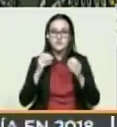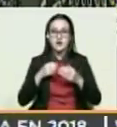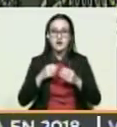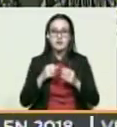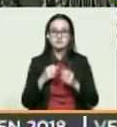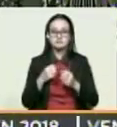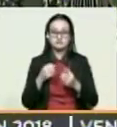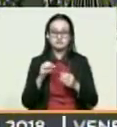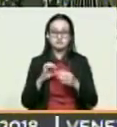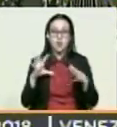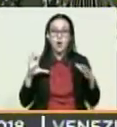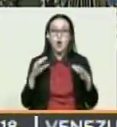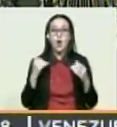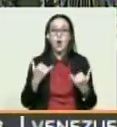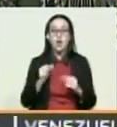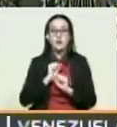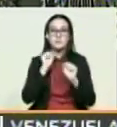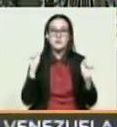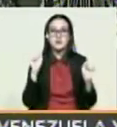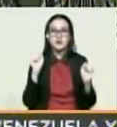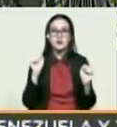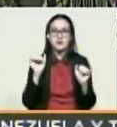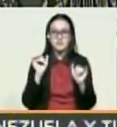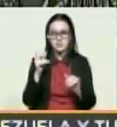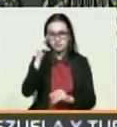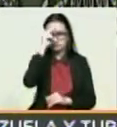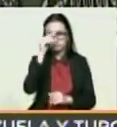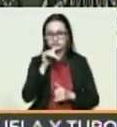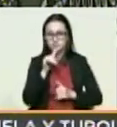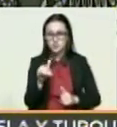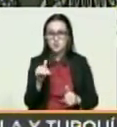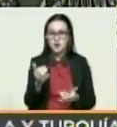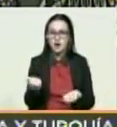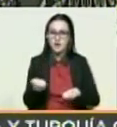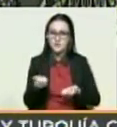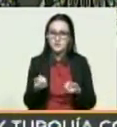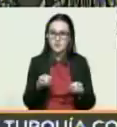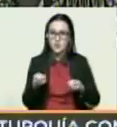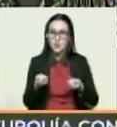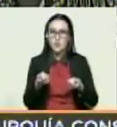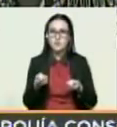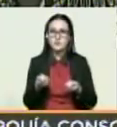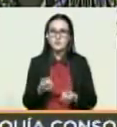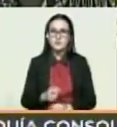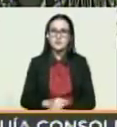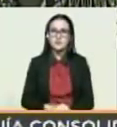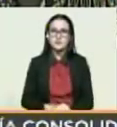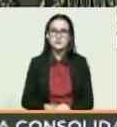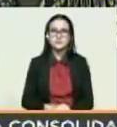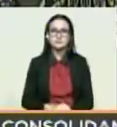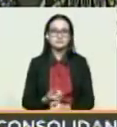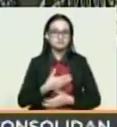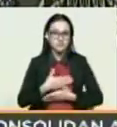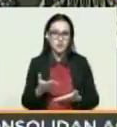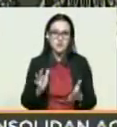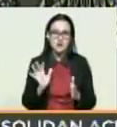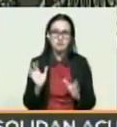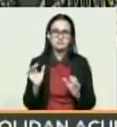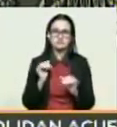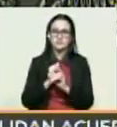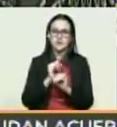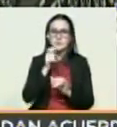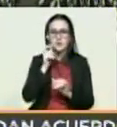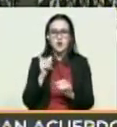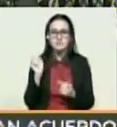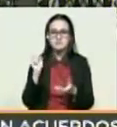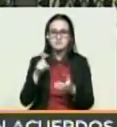el vicepresidente ejecutivo una república a estar en addis también el gabinete económico que celebró ayer en la tarde del palacio blanco y está dispuesto ya al portal para que las personas